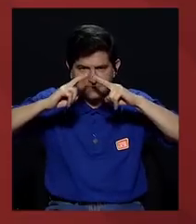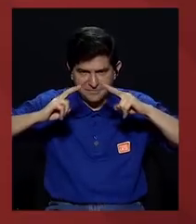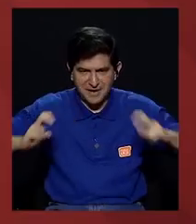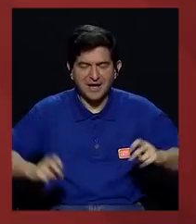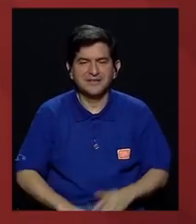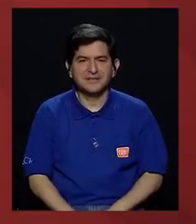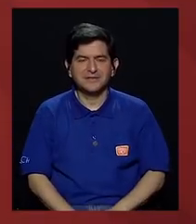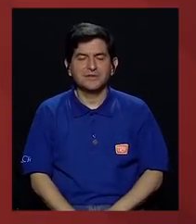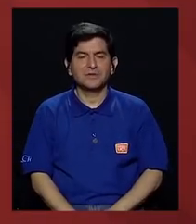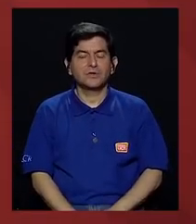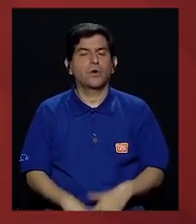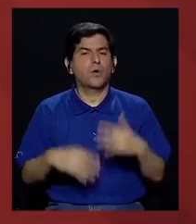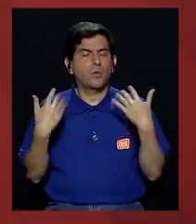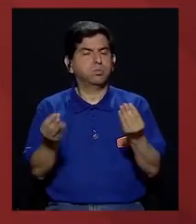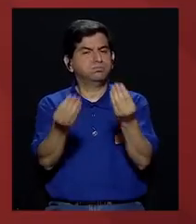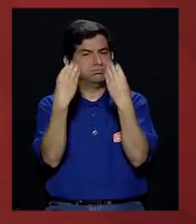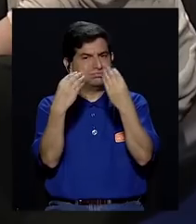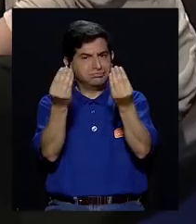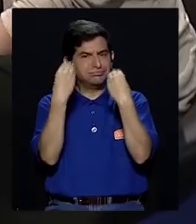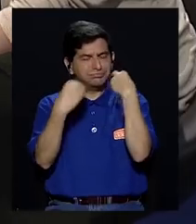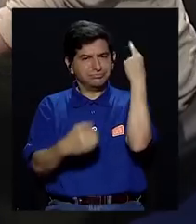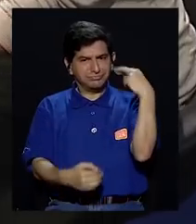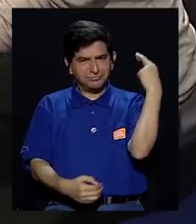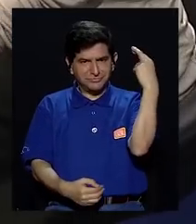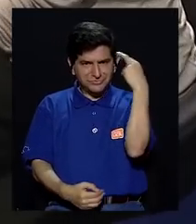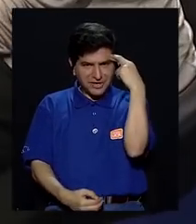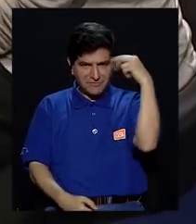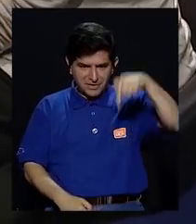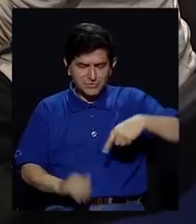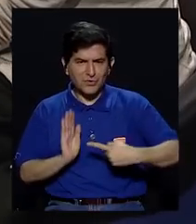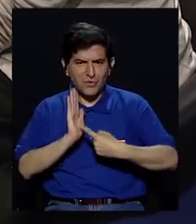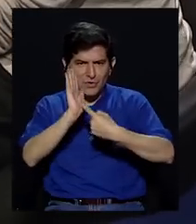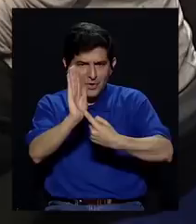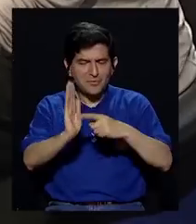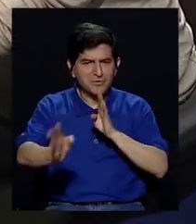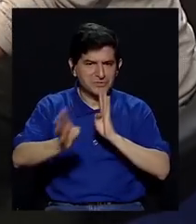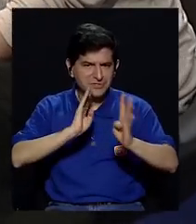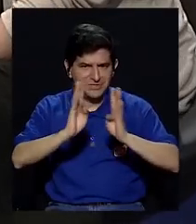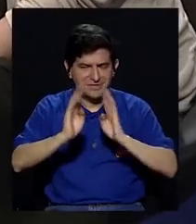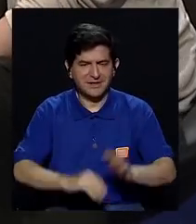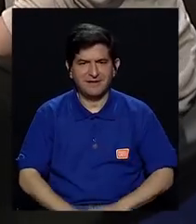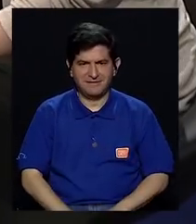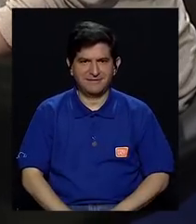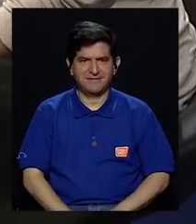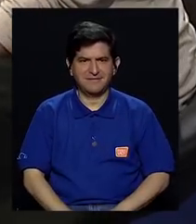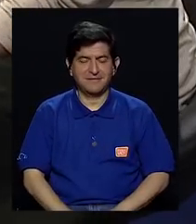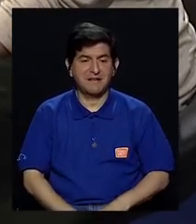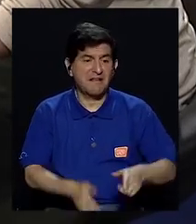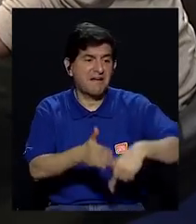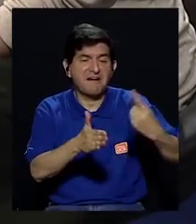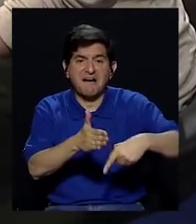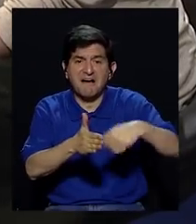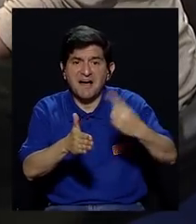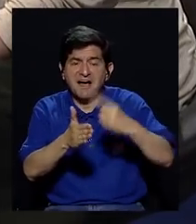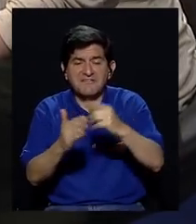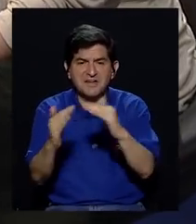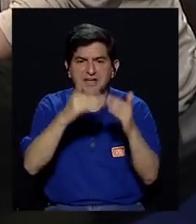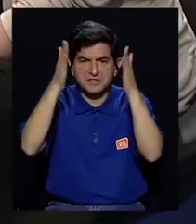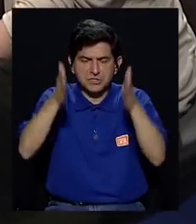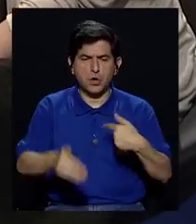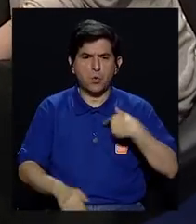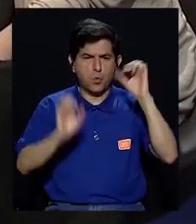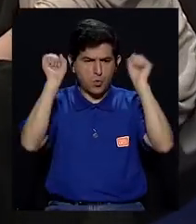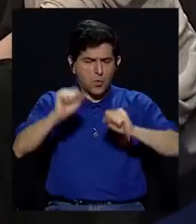análisis. Creo que nos deja muchas enseñanzas las reflexiones que han salido a partir de esta conversación porque lo que muchas veces como